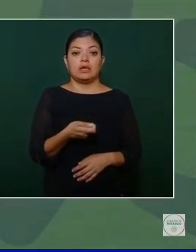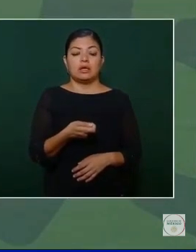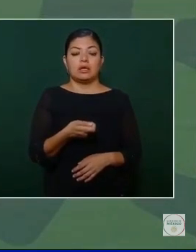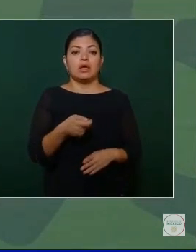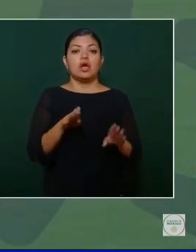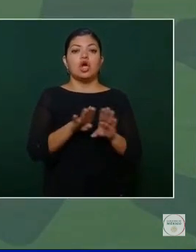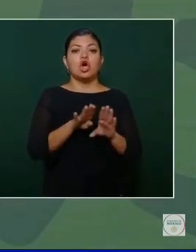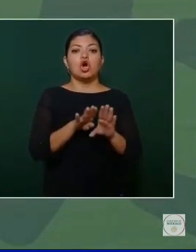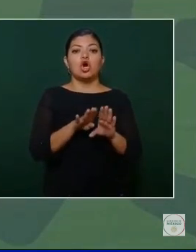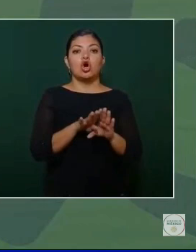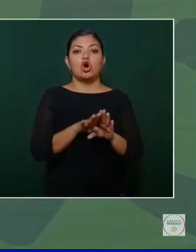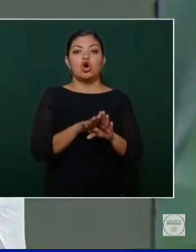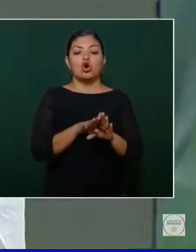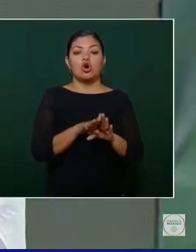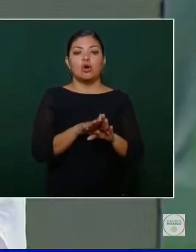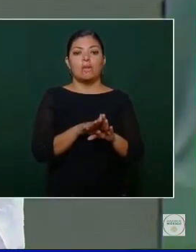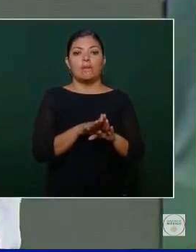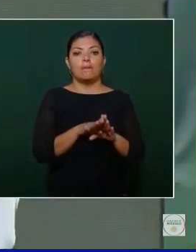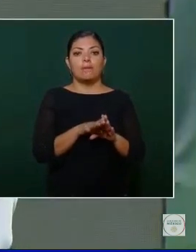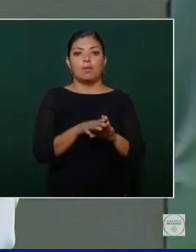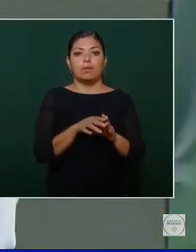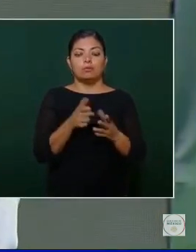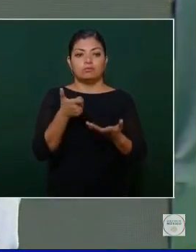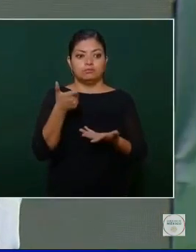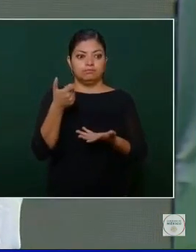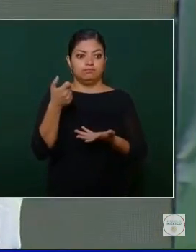una inversión que no gasto